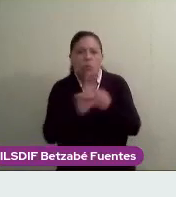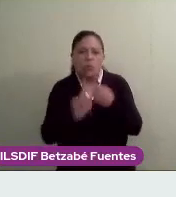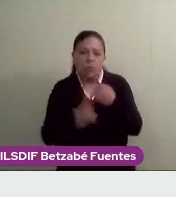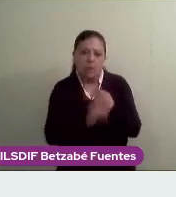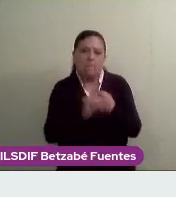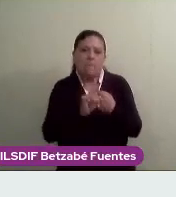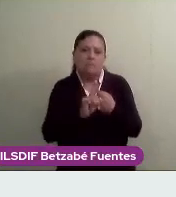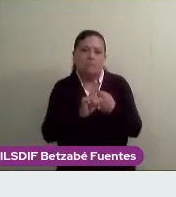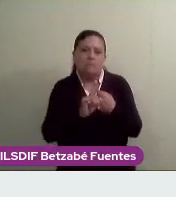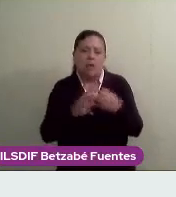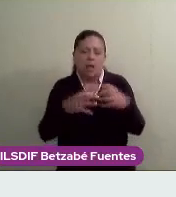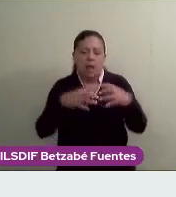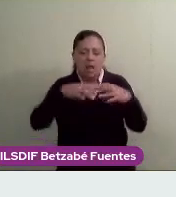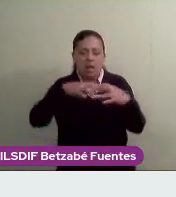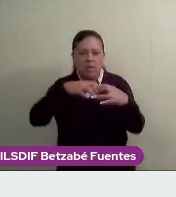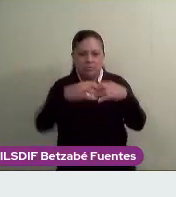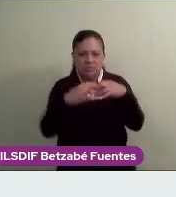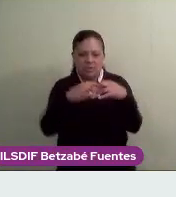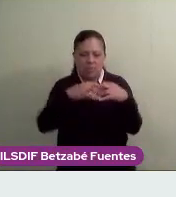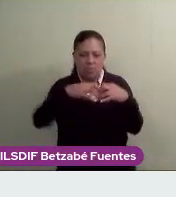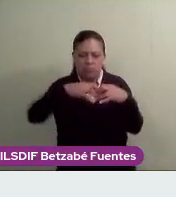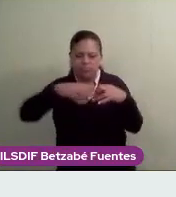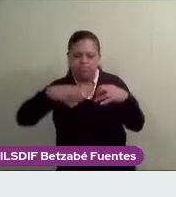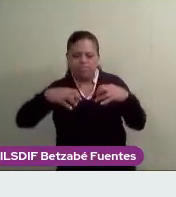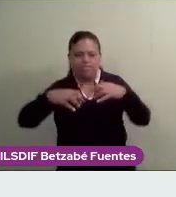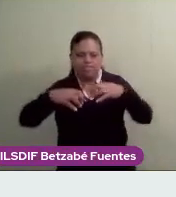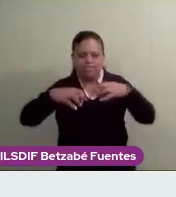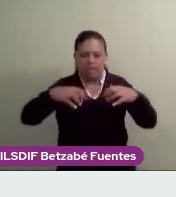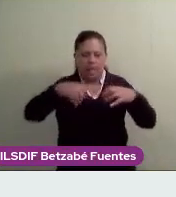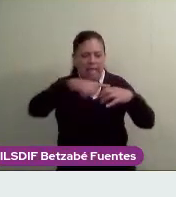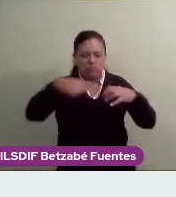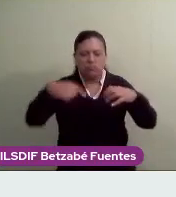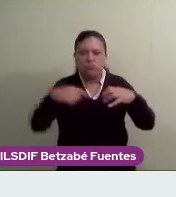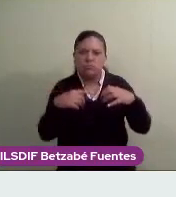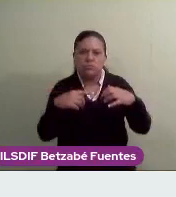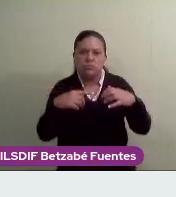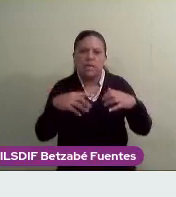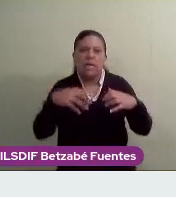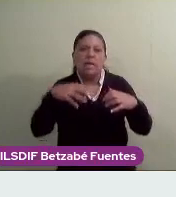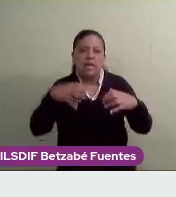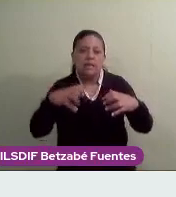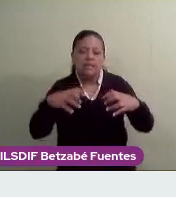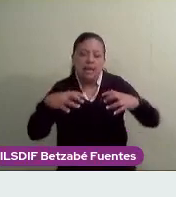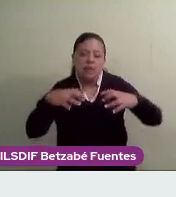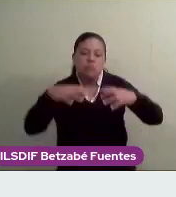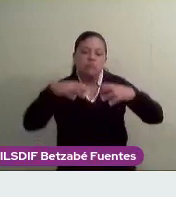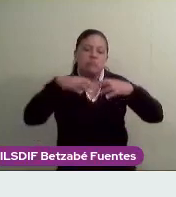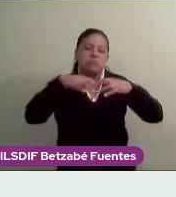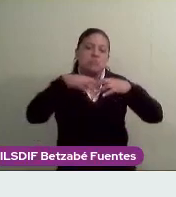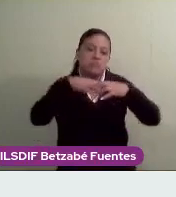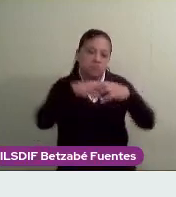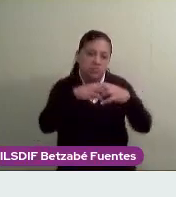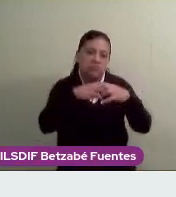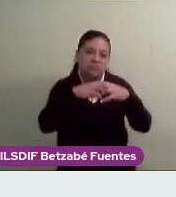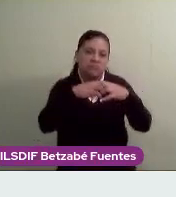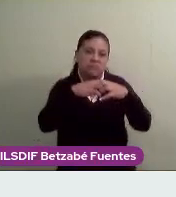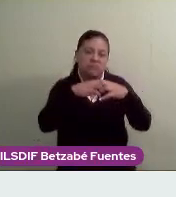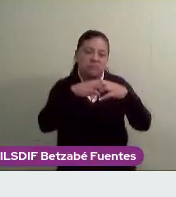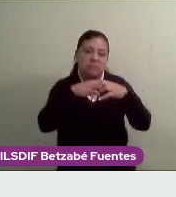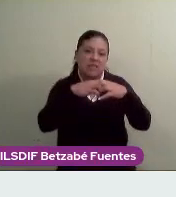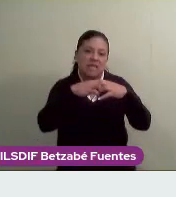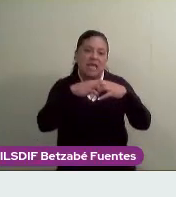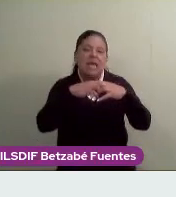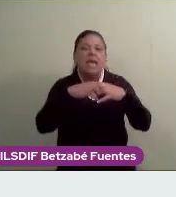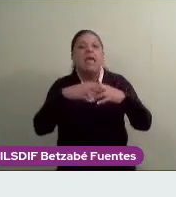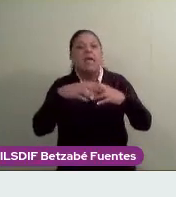hemisferios. Como les mencionaba, esta parte del cuerpo calloso, ¿no? Nos hace la interconexión entre las dos partes del cerebro, y entonces